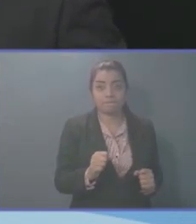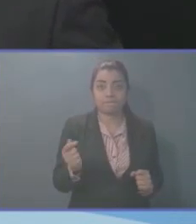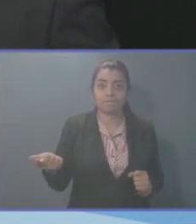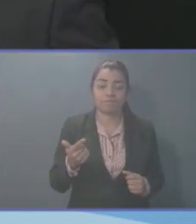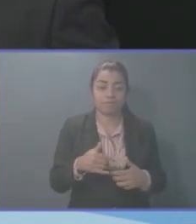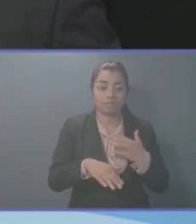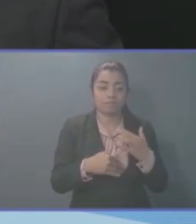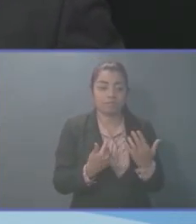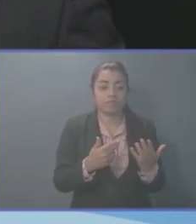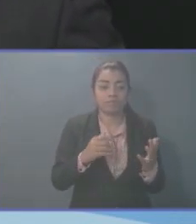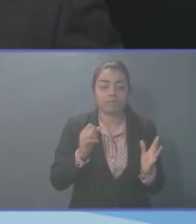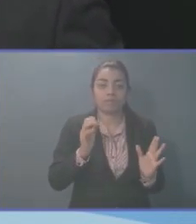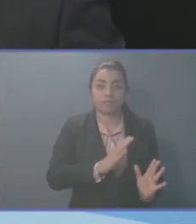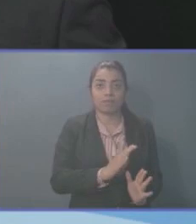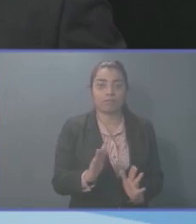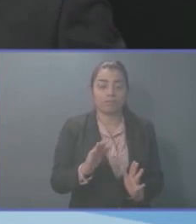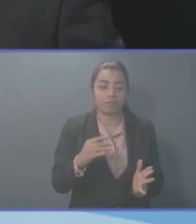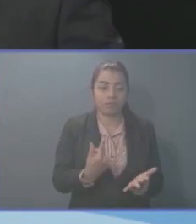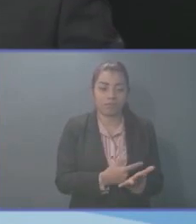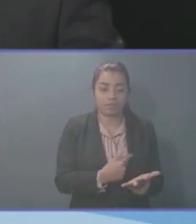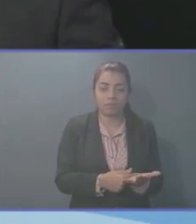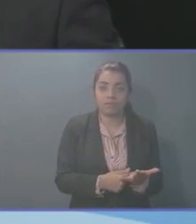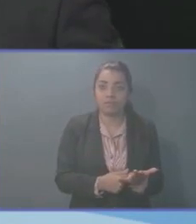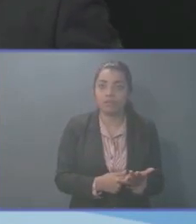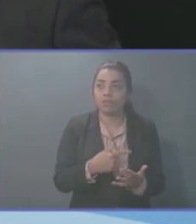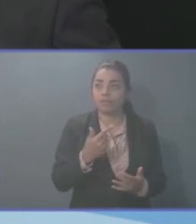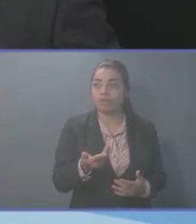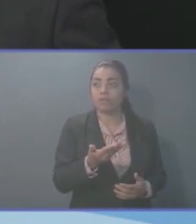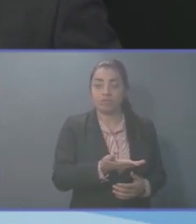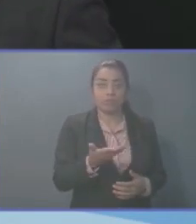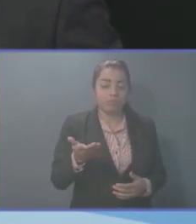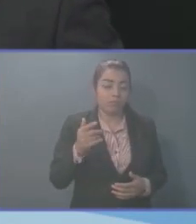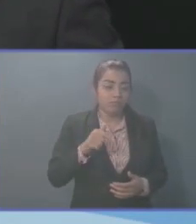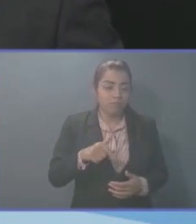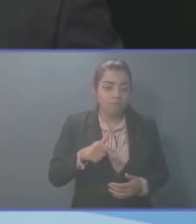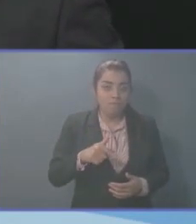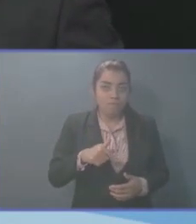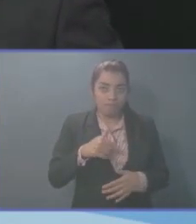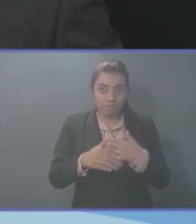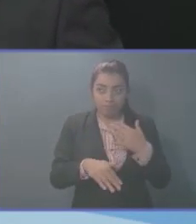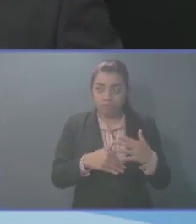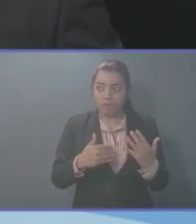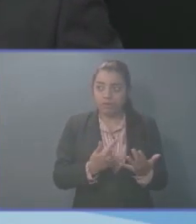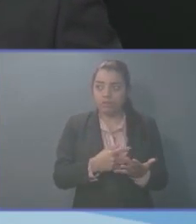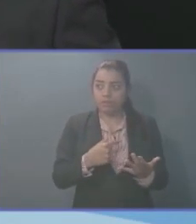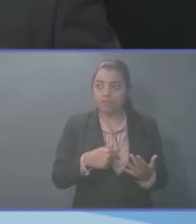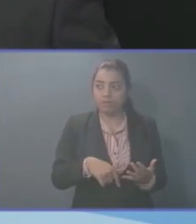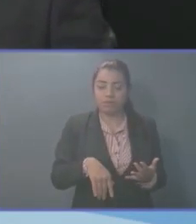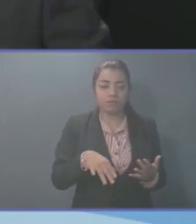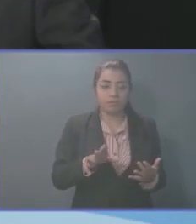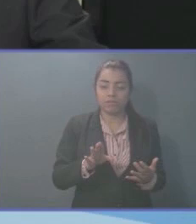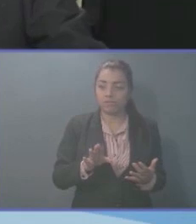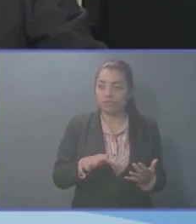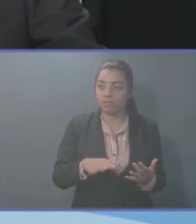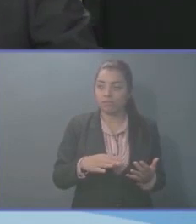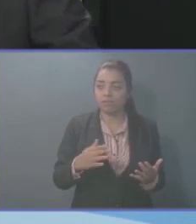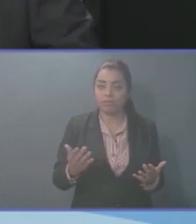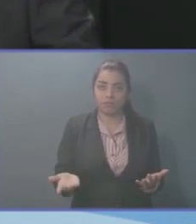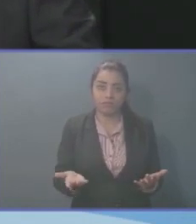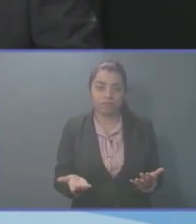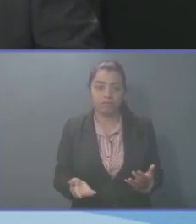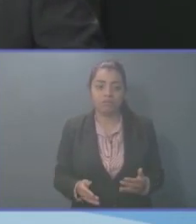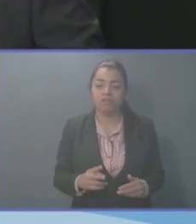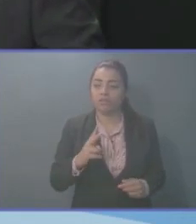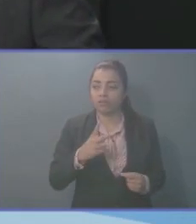por ejemplo, se habla de un buque y un helicóptero, la compra de estas de estas dos